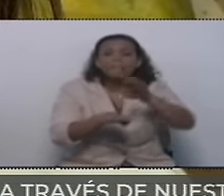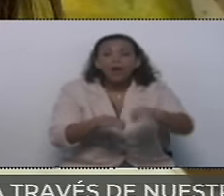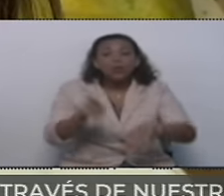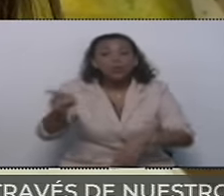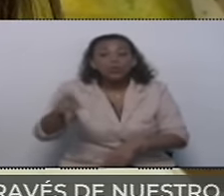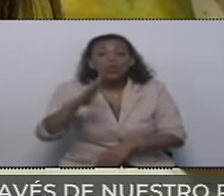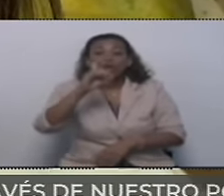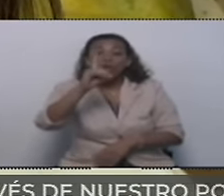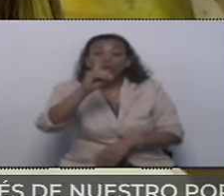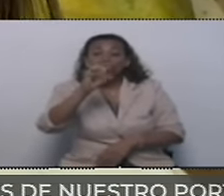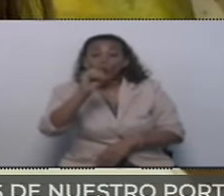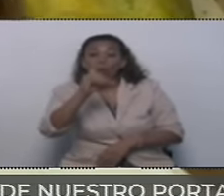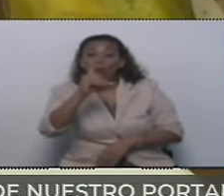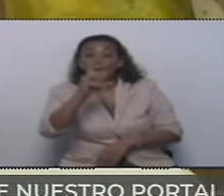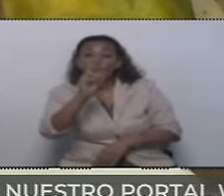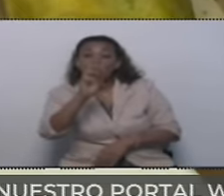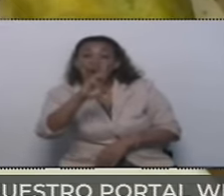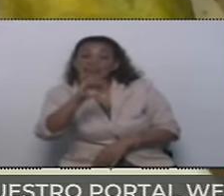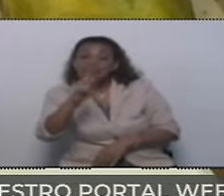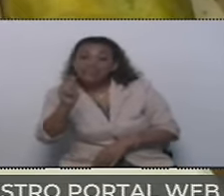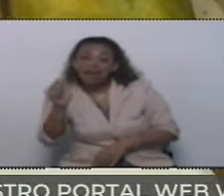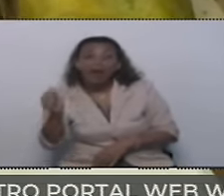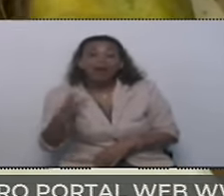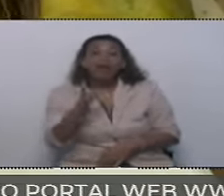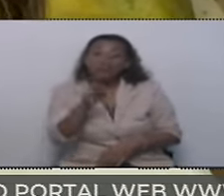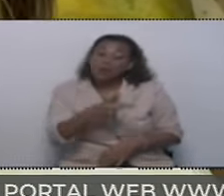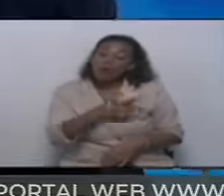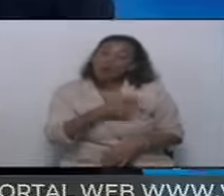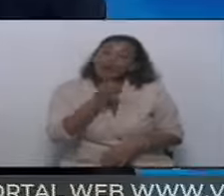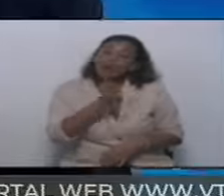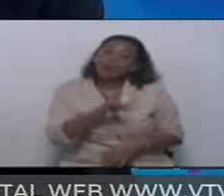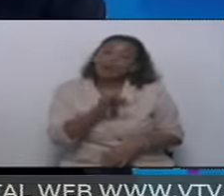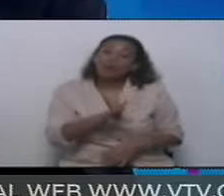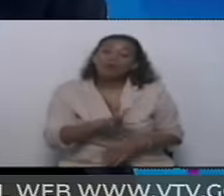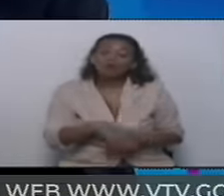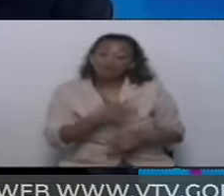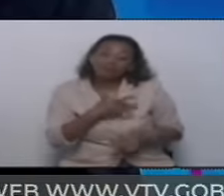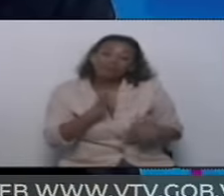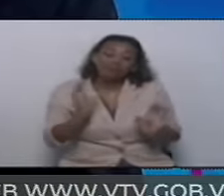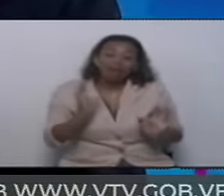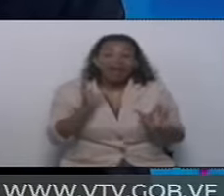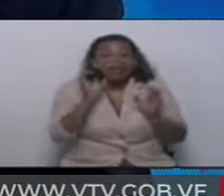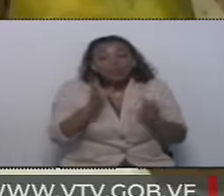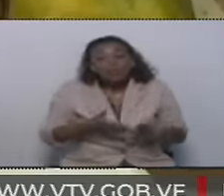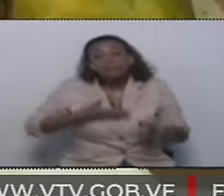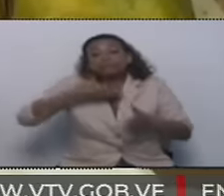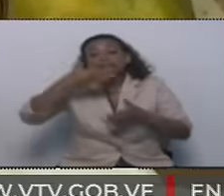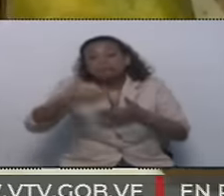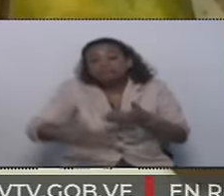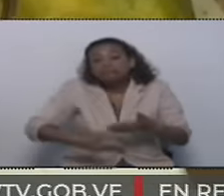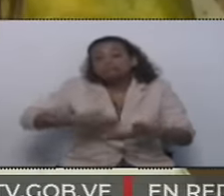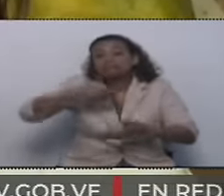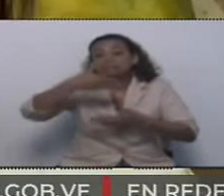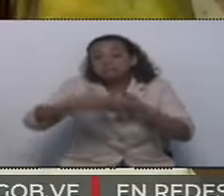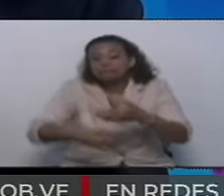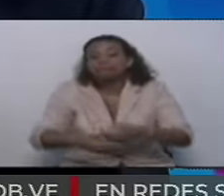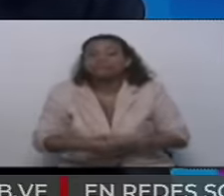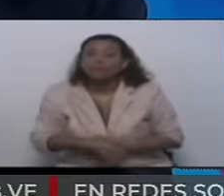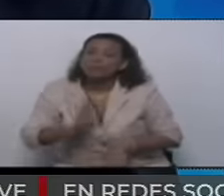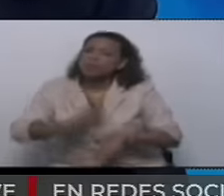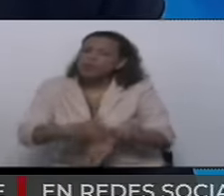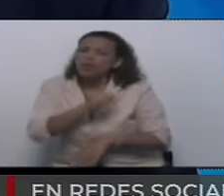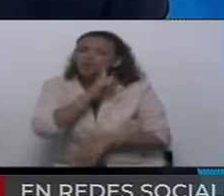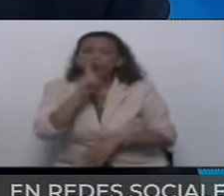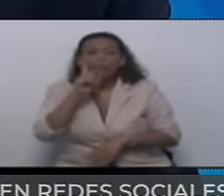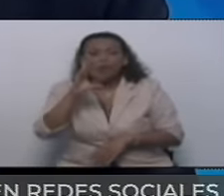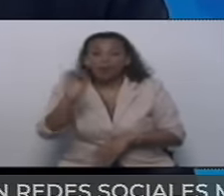La Dolorita. No, La Dolorita, suena un jodedor que a dolor, sí señor. Entonces, ¿por qué bueno, le pusieron La